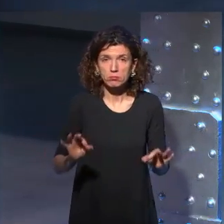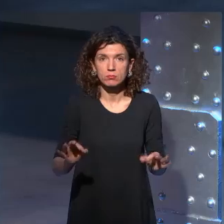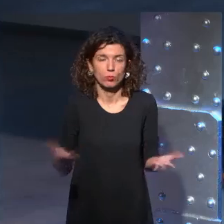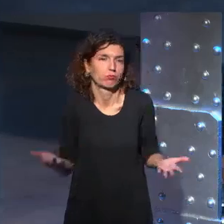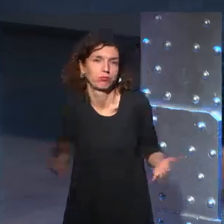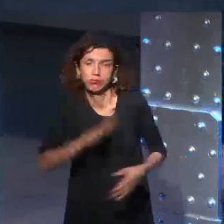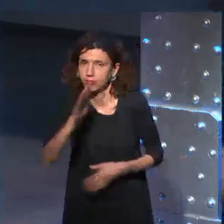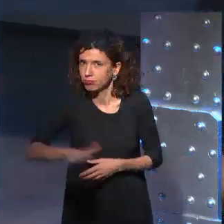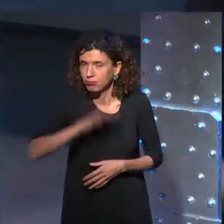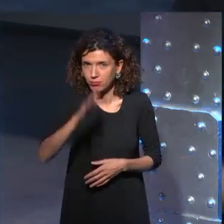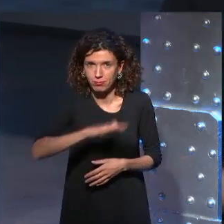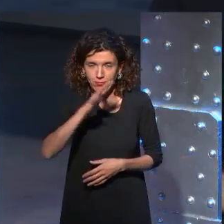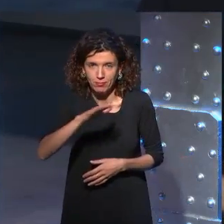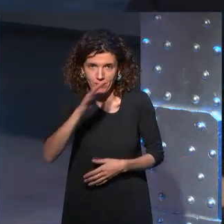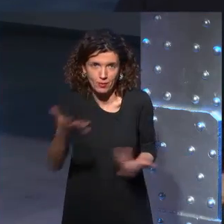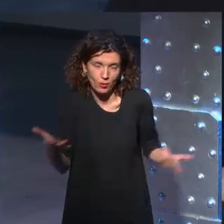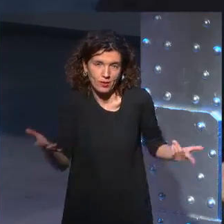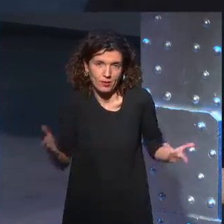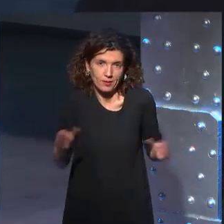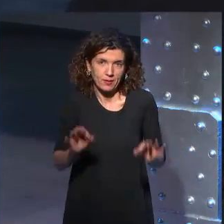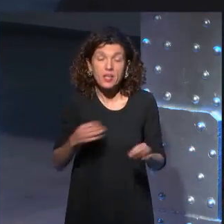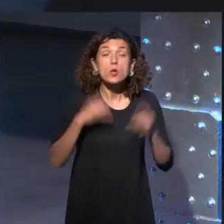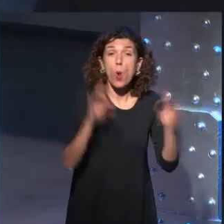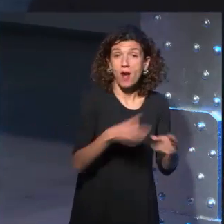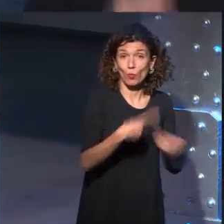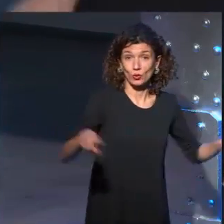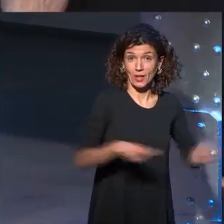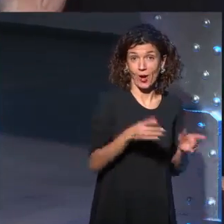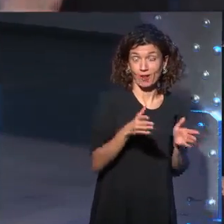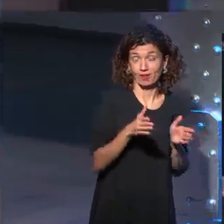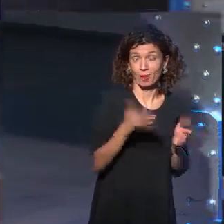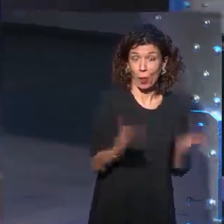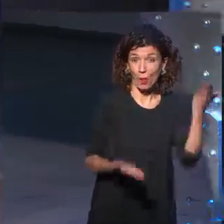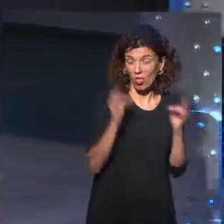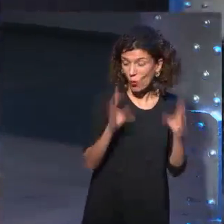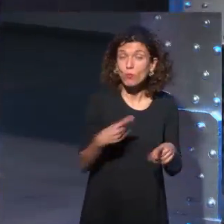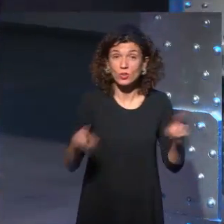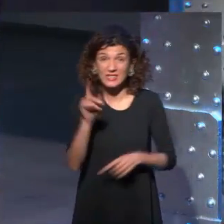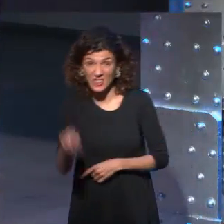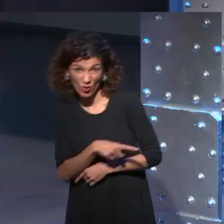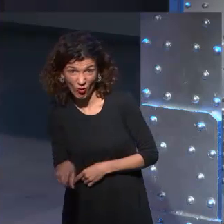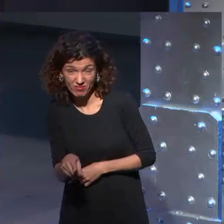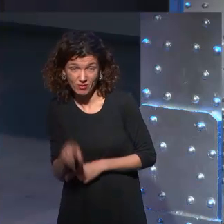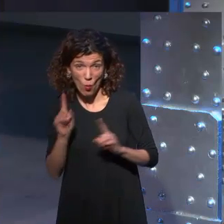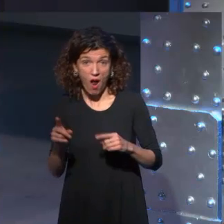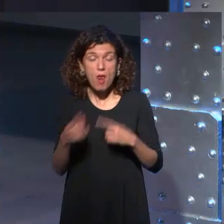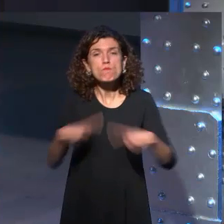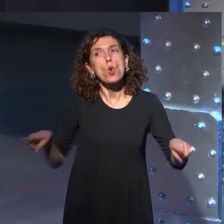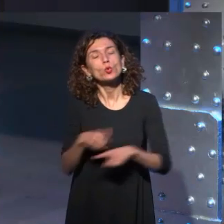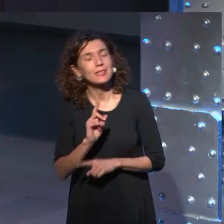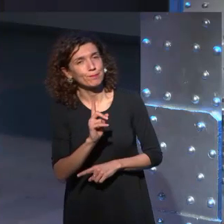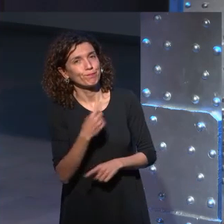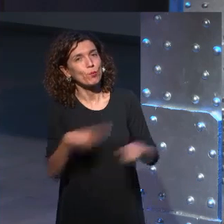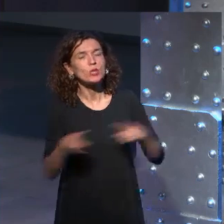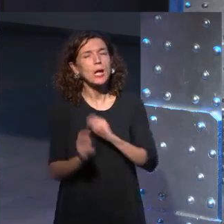ya es absolutamente verde. Pero eso es como la música, ¿no? Un poco, Miguel. Eso No, es como componer música. La música tiene mucho